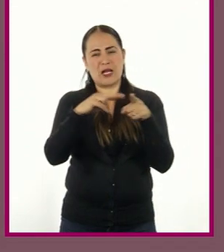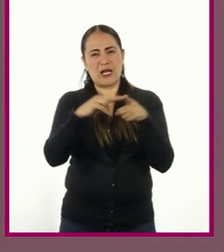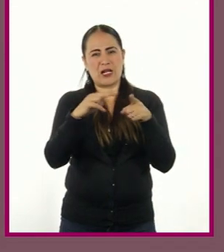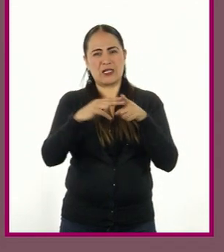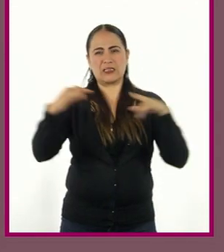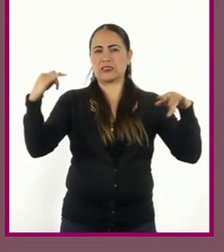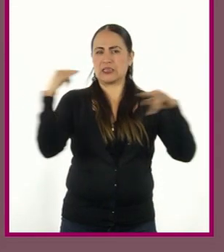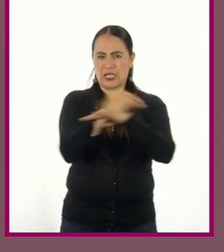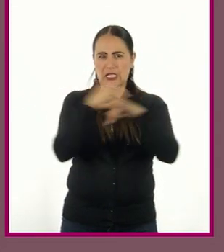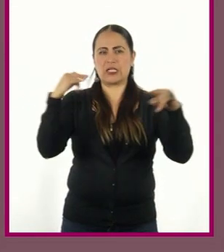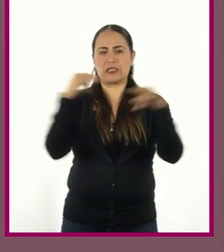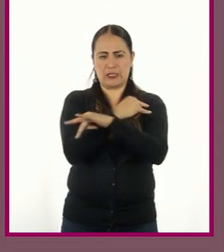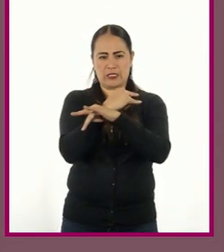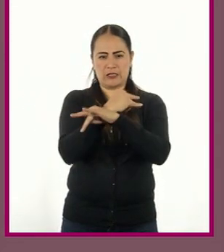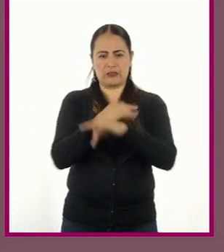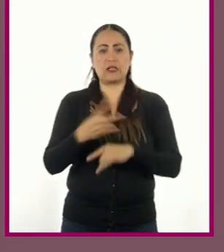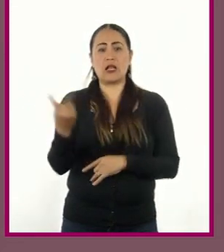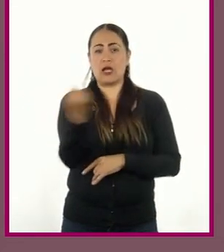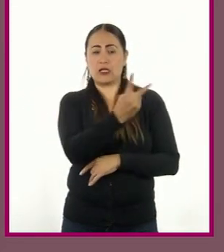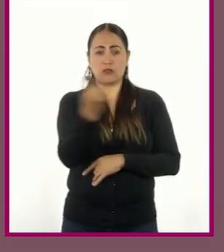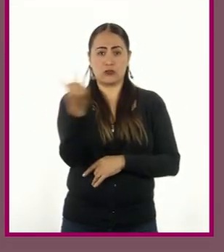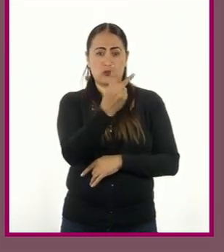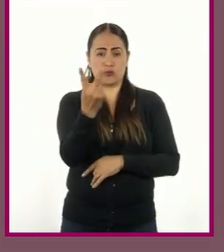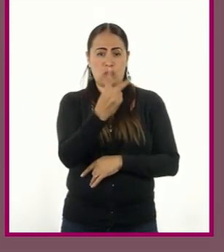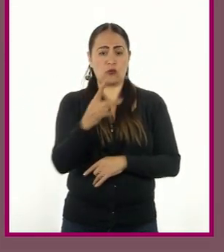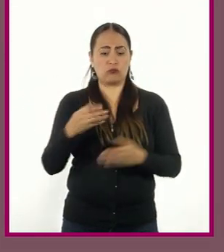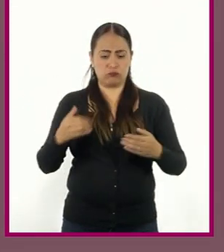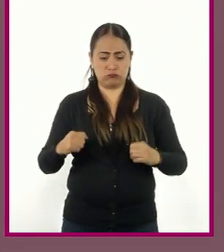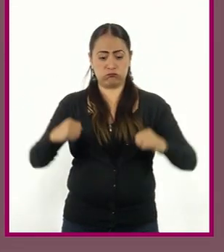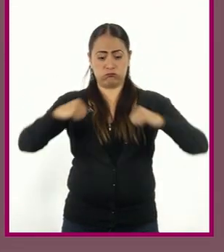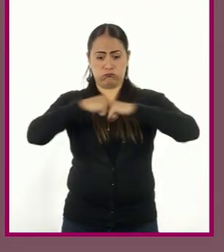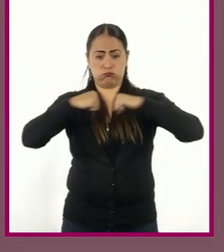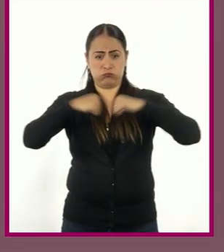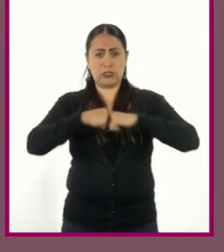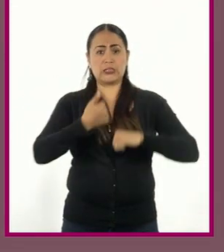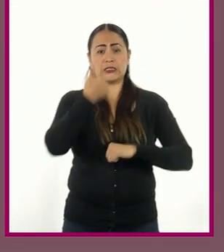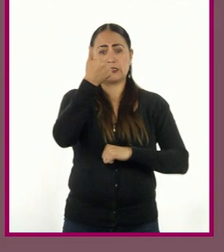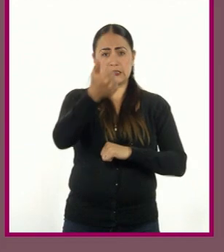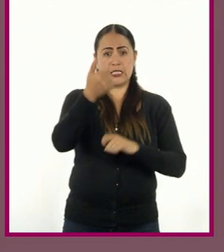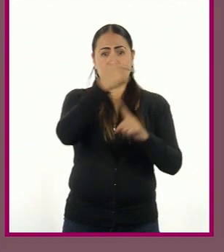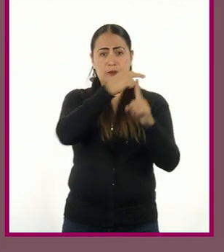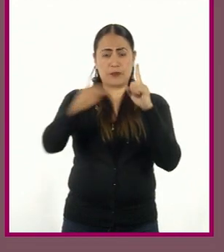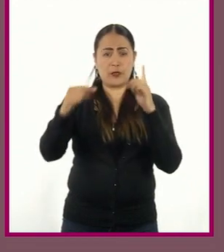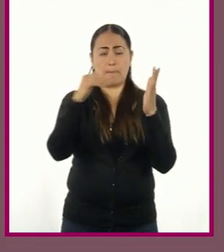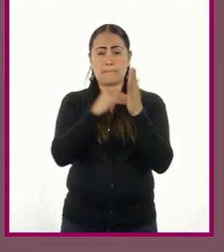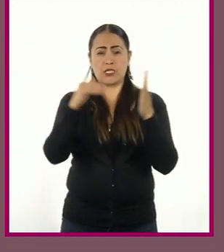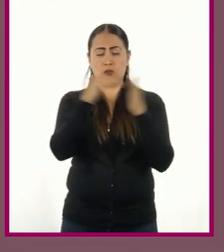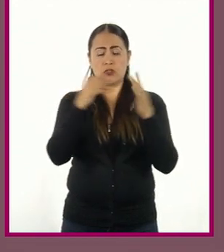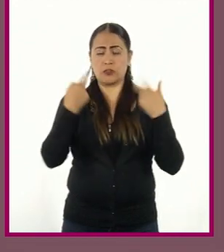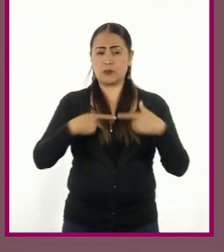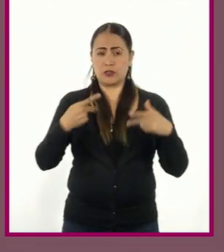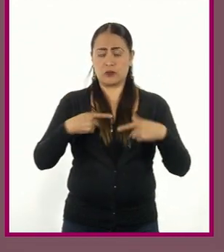autopistas, ambas urbes forman una región con 6,5 millones de habitantes.